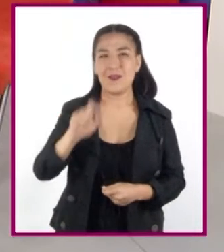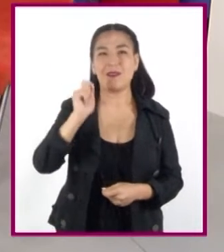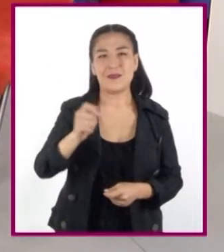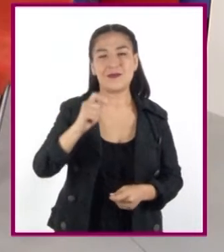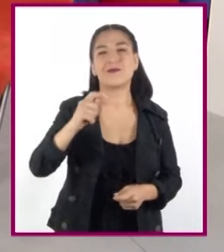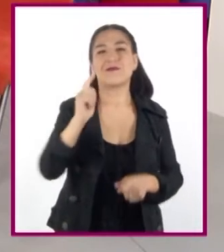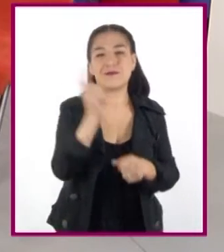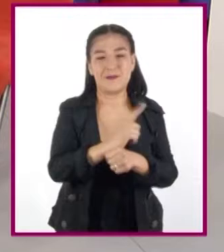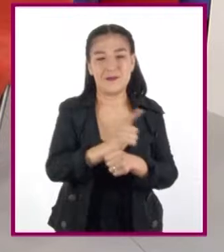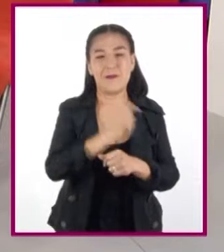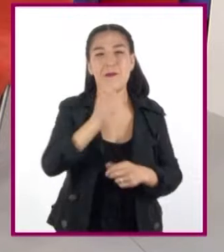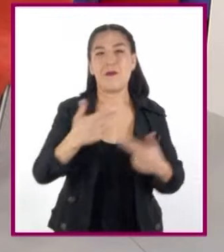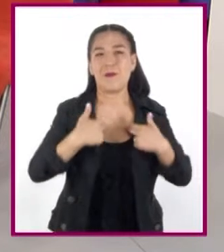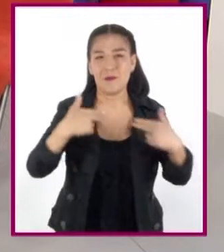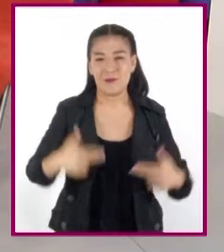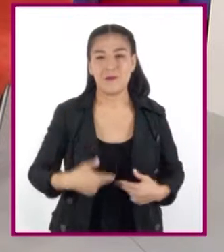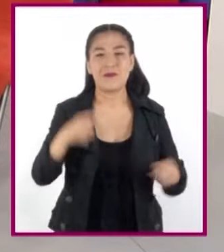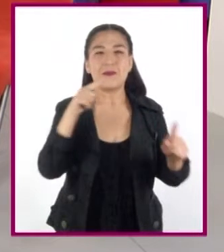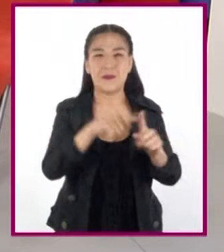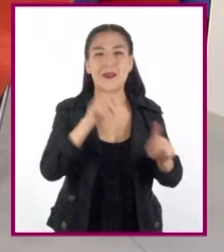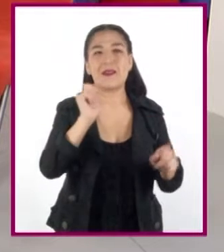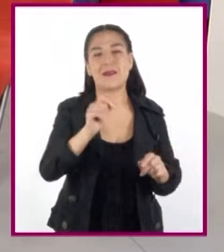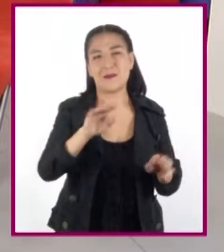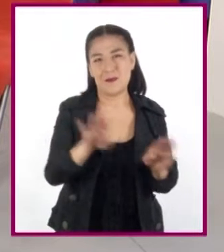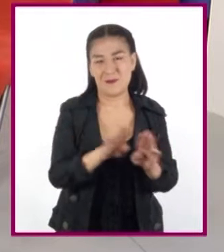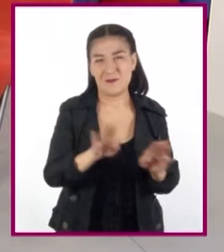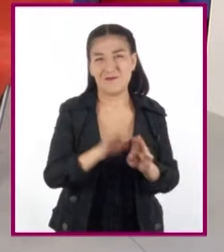en psicología humanista con enfoque Gestalt.